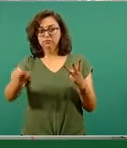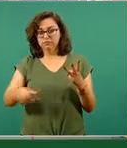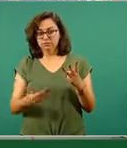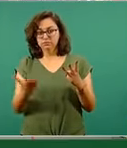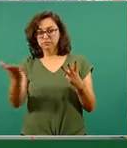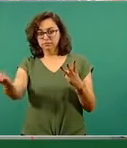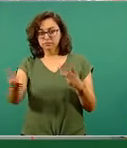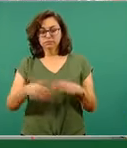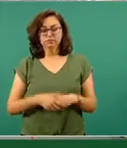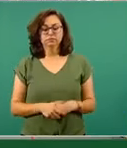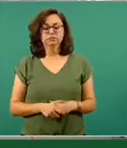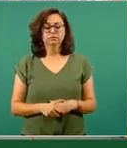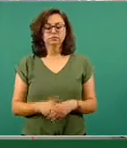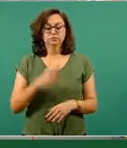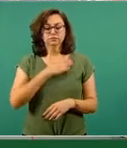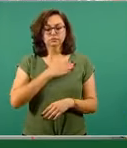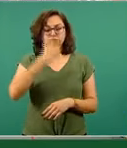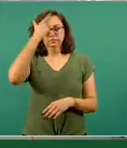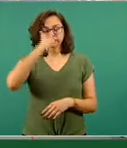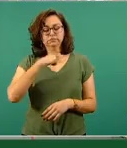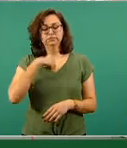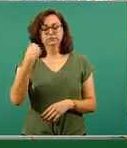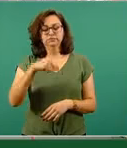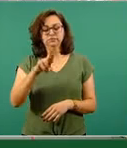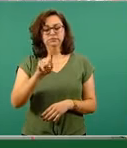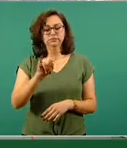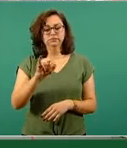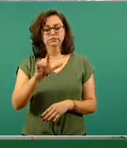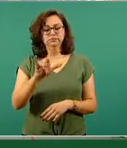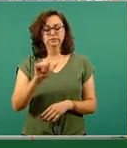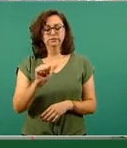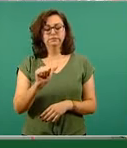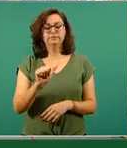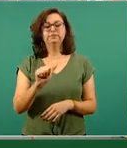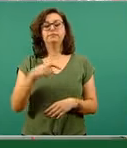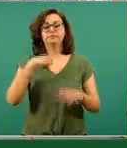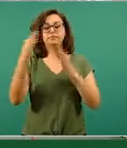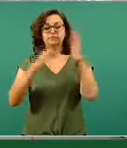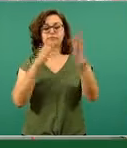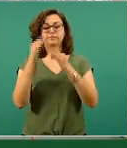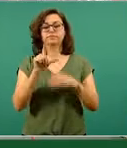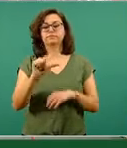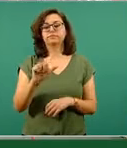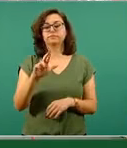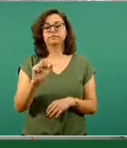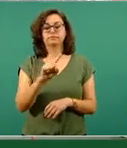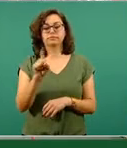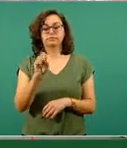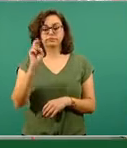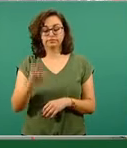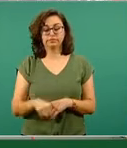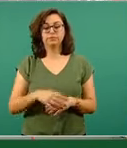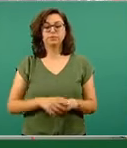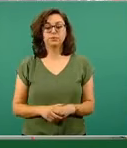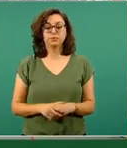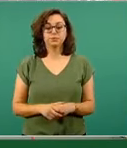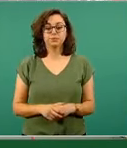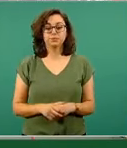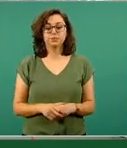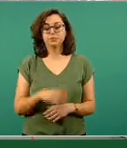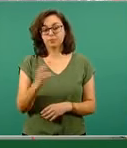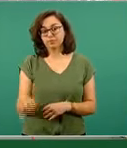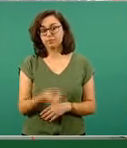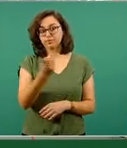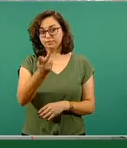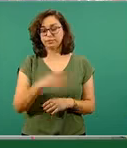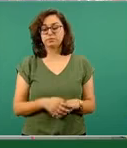lado. Sí, buenas noches, Otilia Carvajal del periódico La Razón. Doctor Gatell, preguntarle, hoy el canciller Marcelo Ebrard